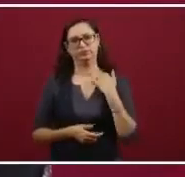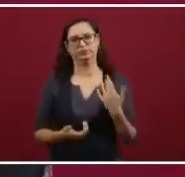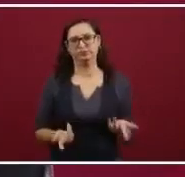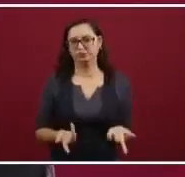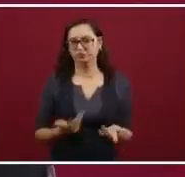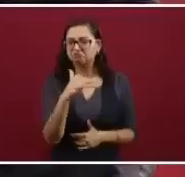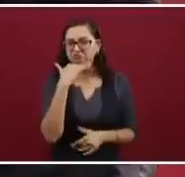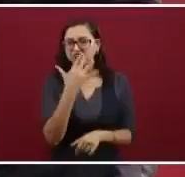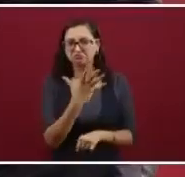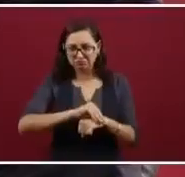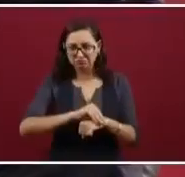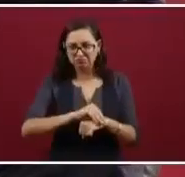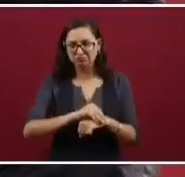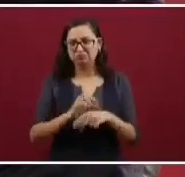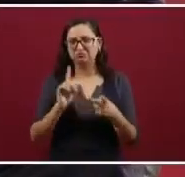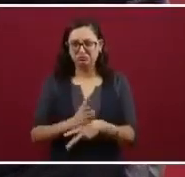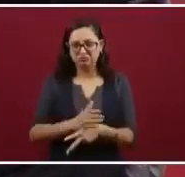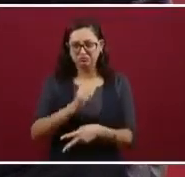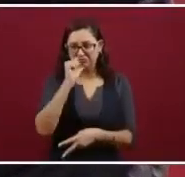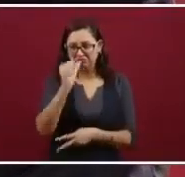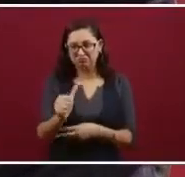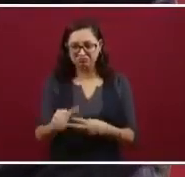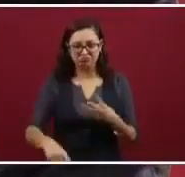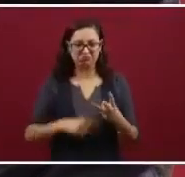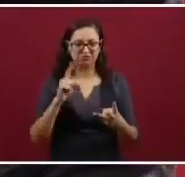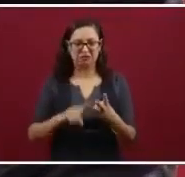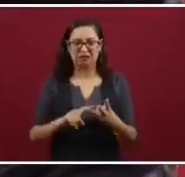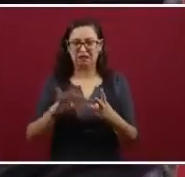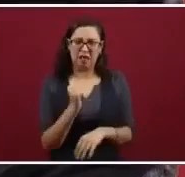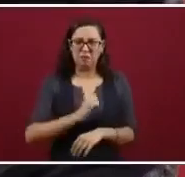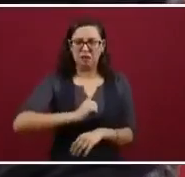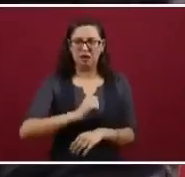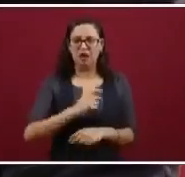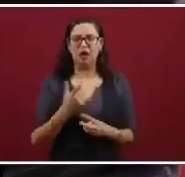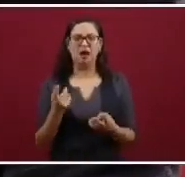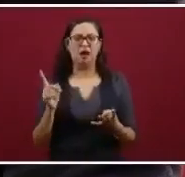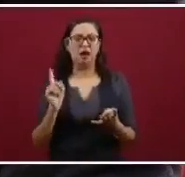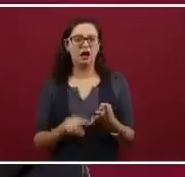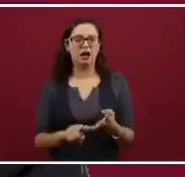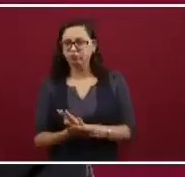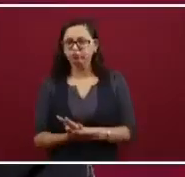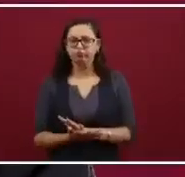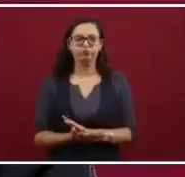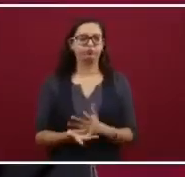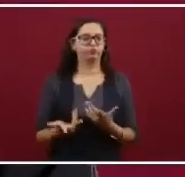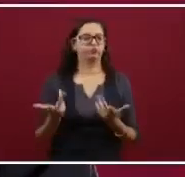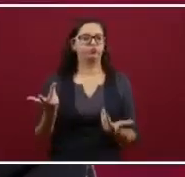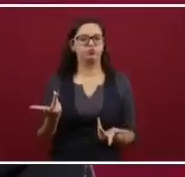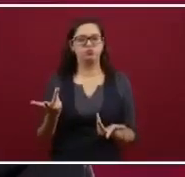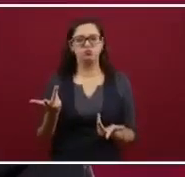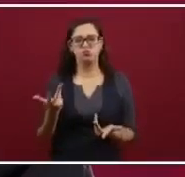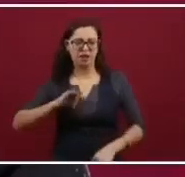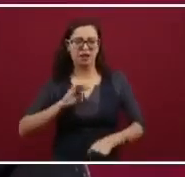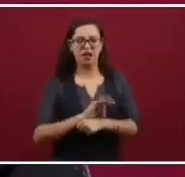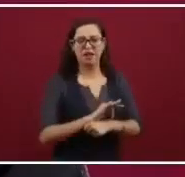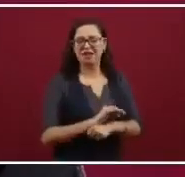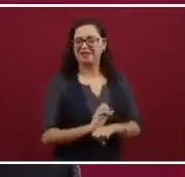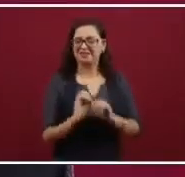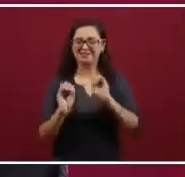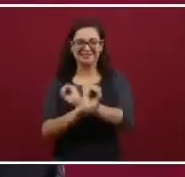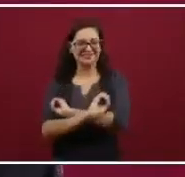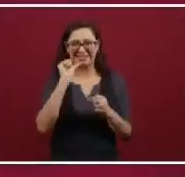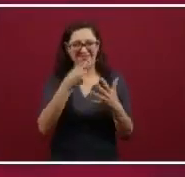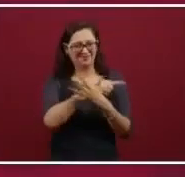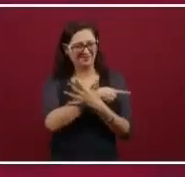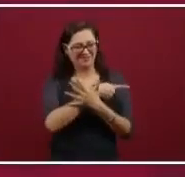la corrupción, ni la impunidad, ni el influyentismo, ni el amiguismo, ni el nepotismo, ninguna de